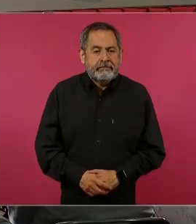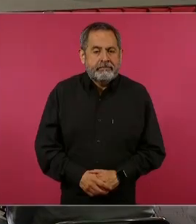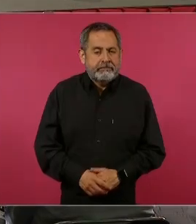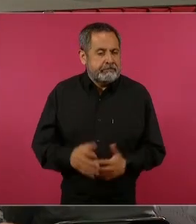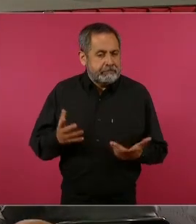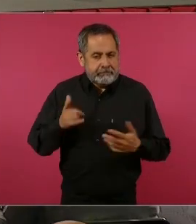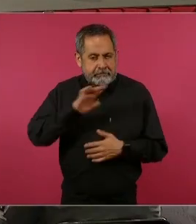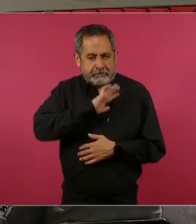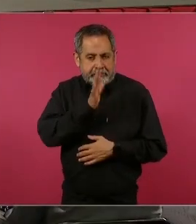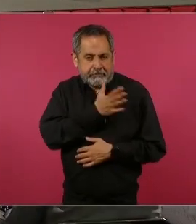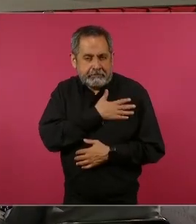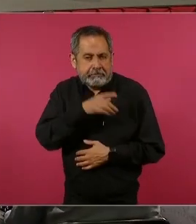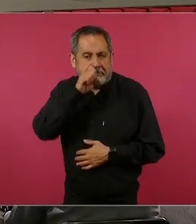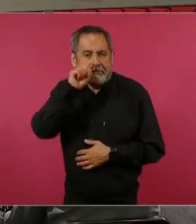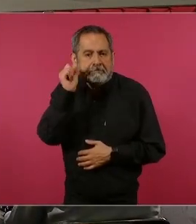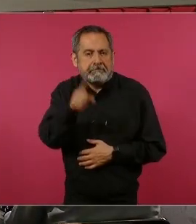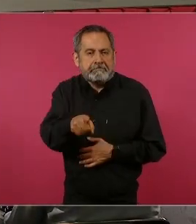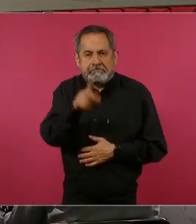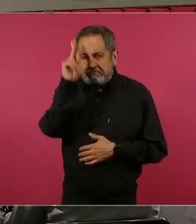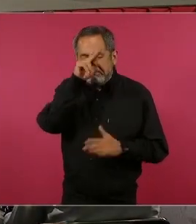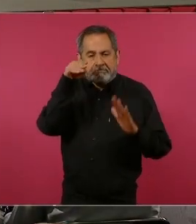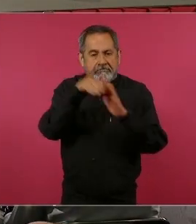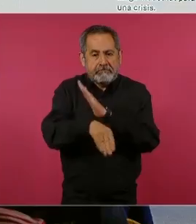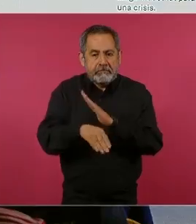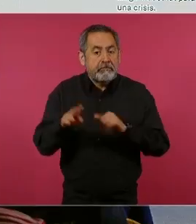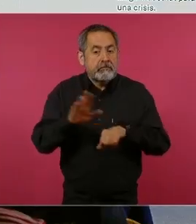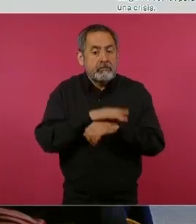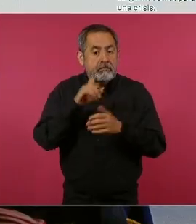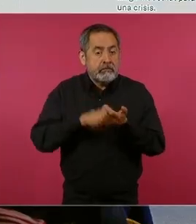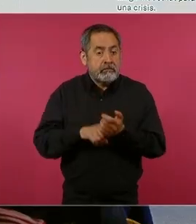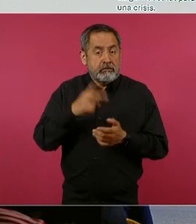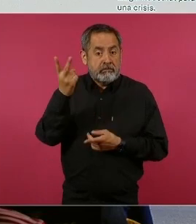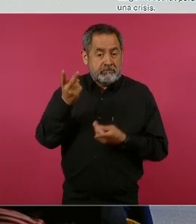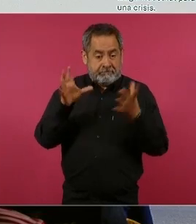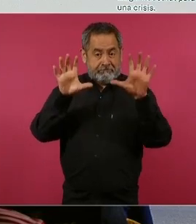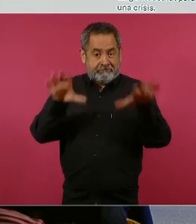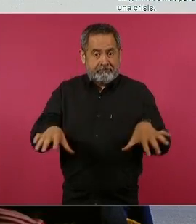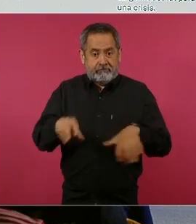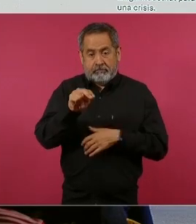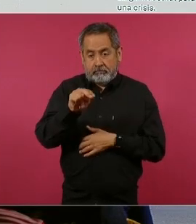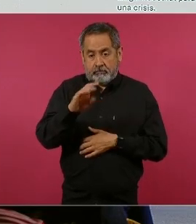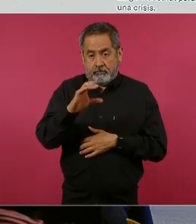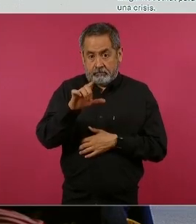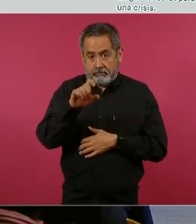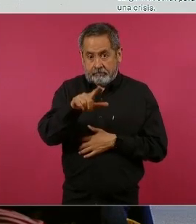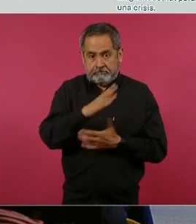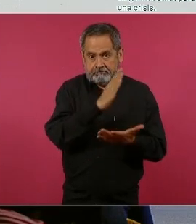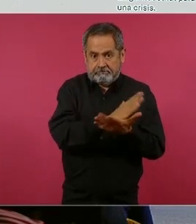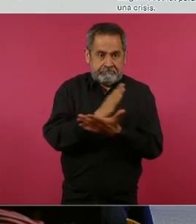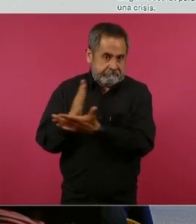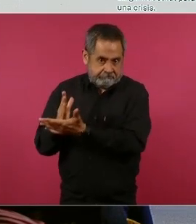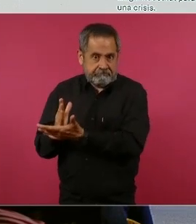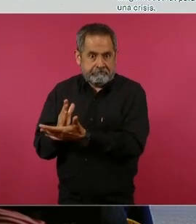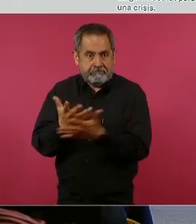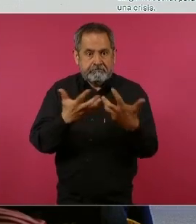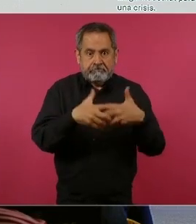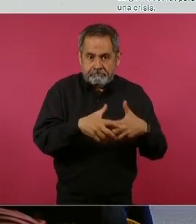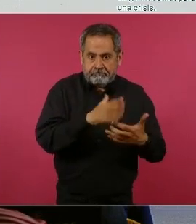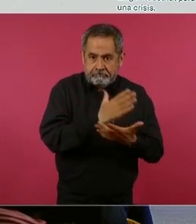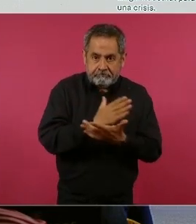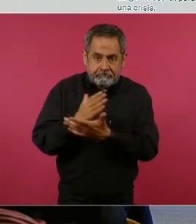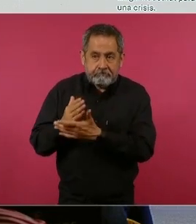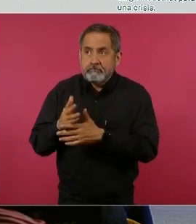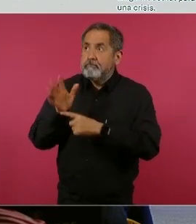dio esta situación? Principalmente por el paro de dos centrales nucleares y la disminución de la generación hidroeléctrica y